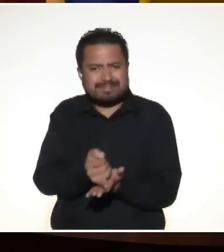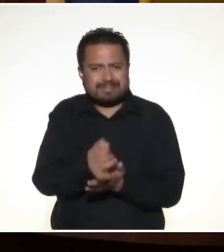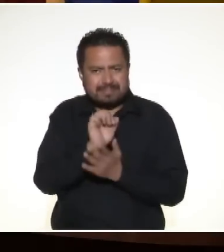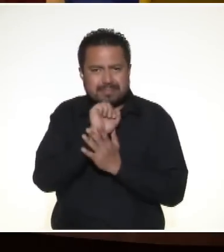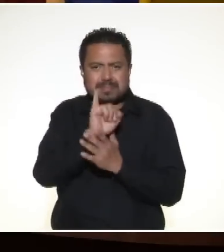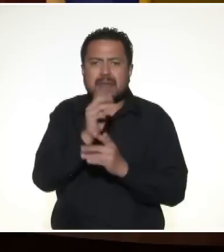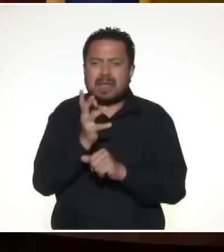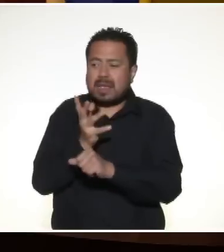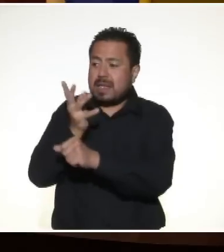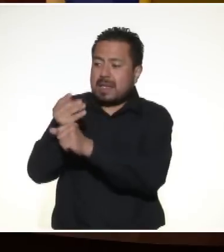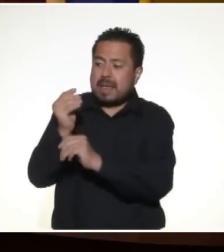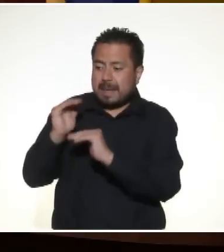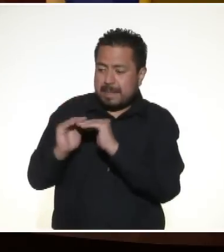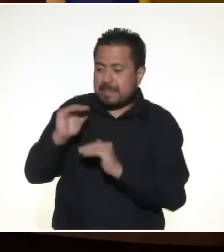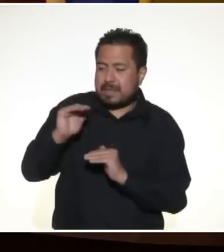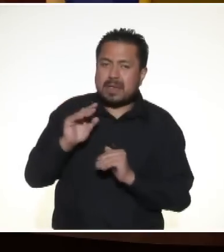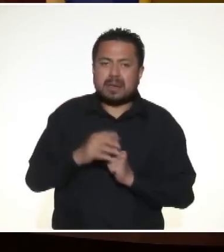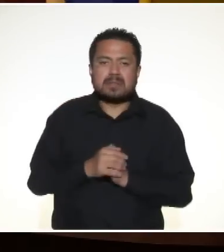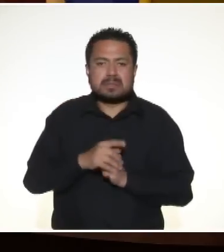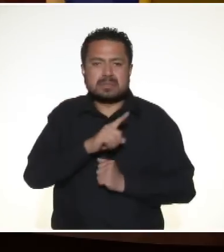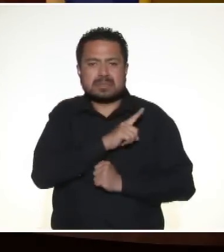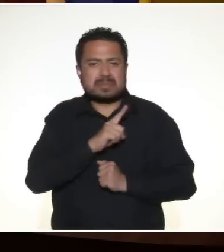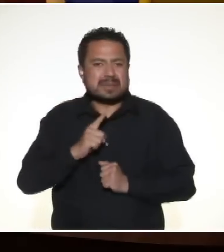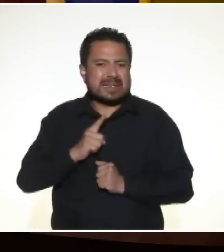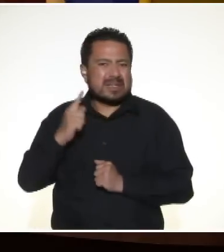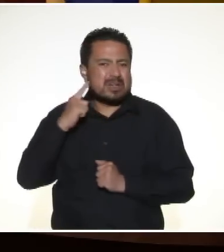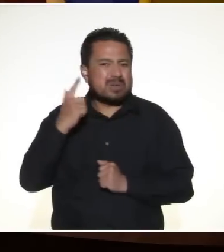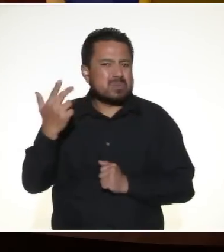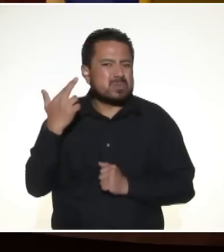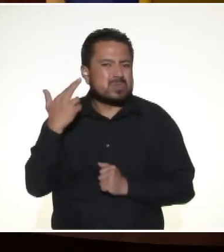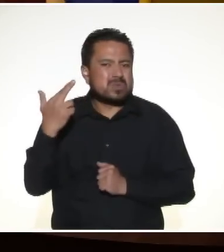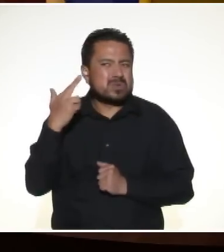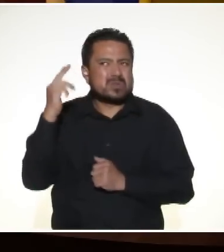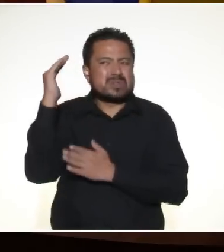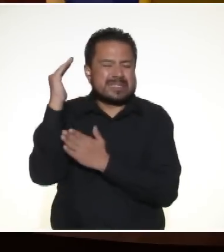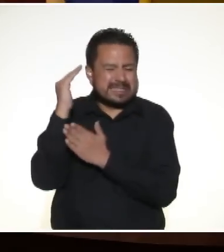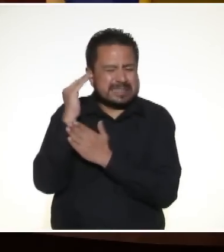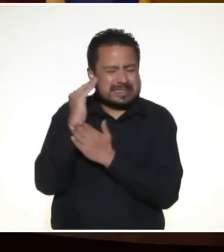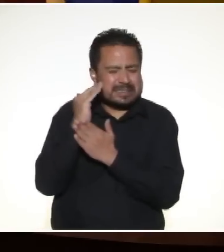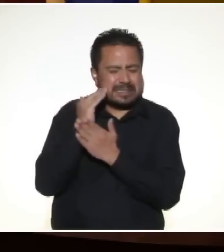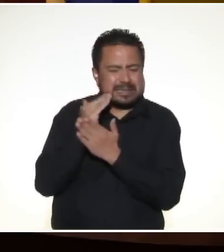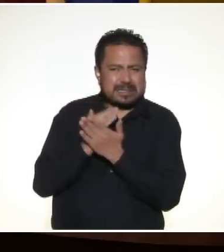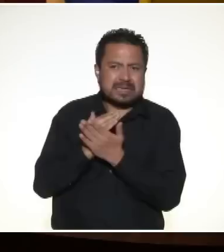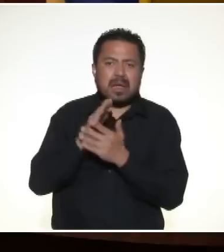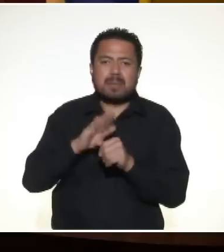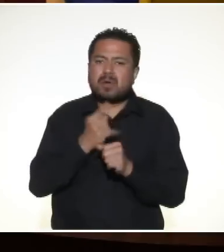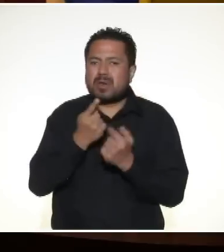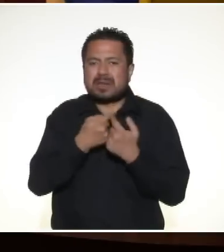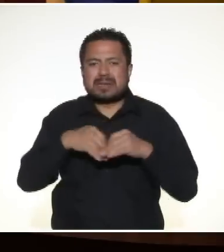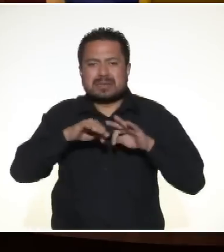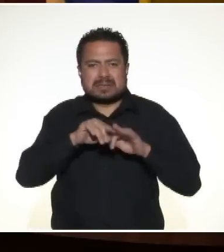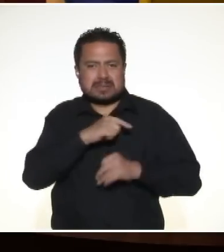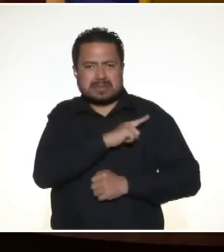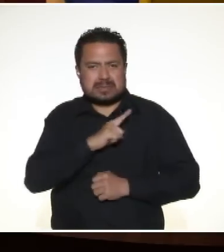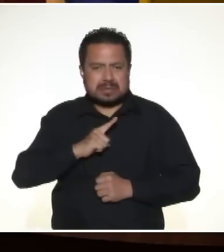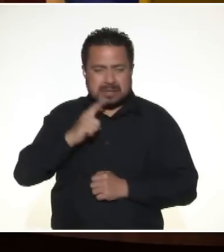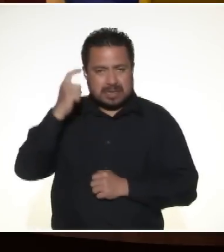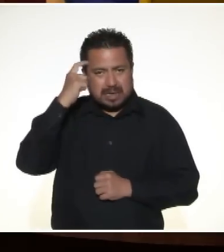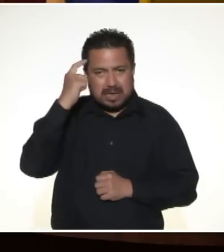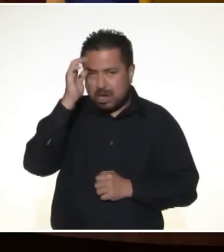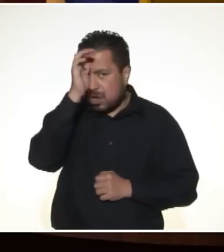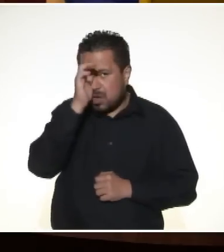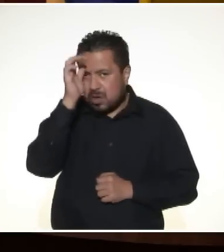le agregaría ahí moderar el volumen de la música también al interior del vehículo. Totalmente de acuerdo. Porque es importante estar consciente de